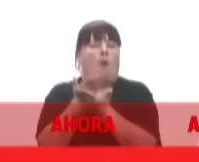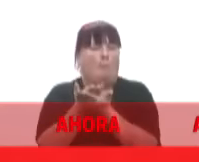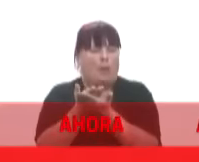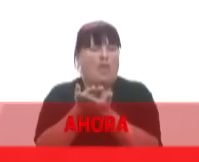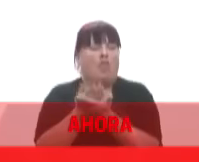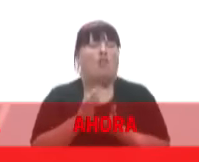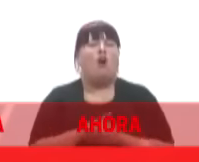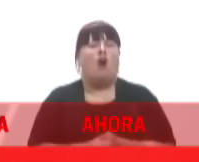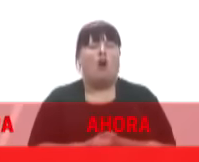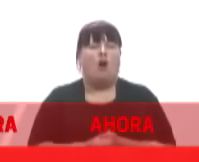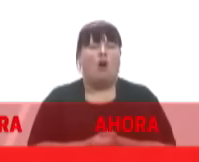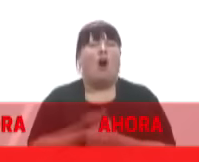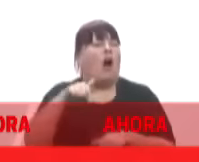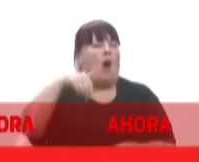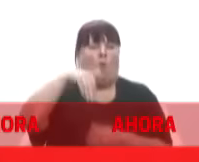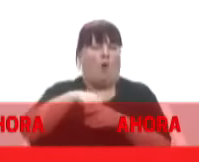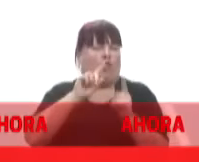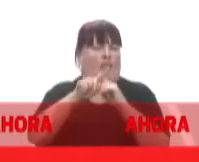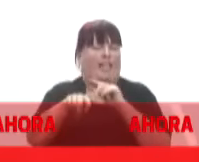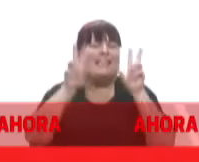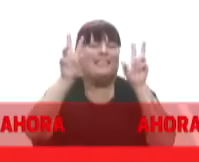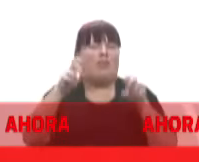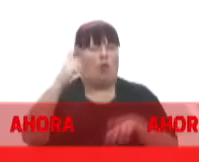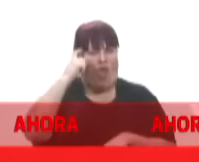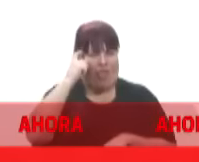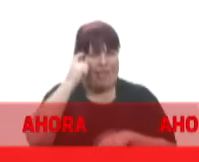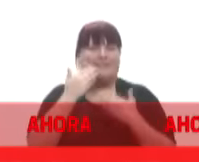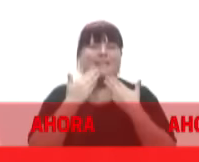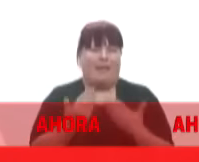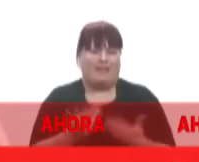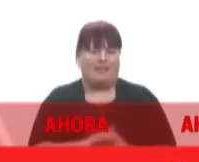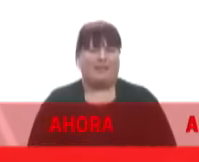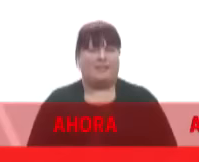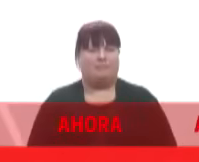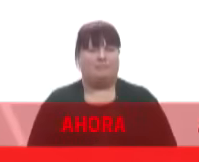pase a la votación el título 10. Gracias.